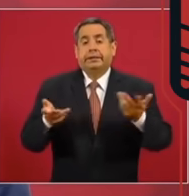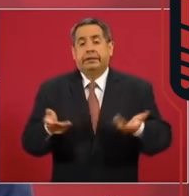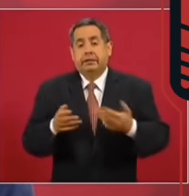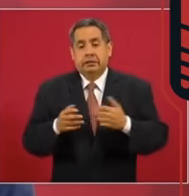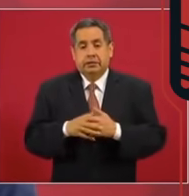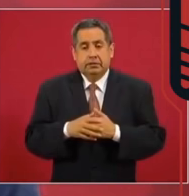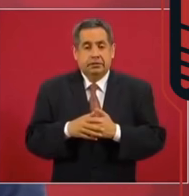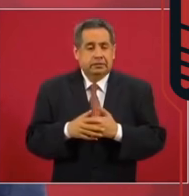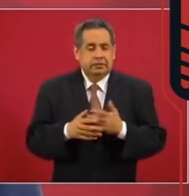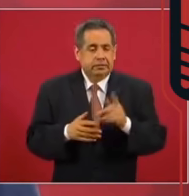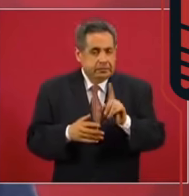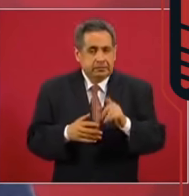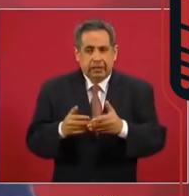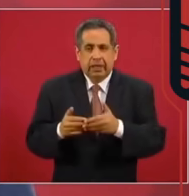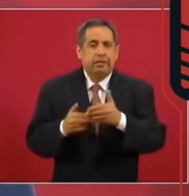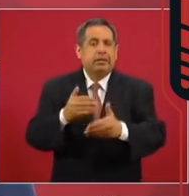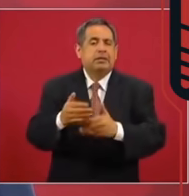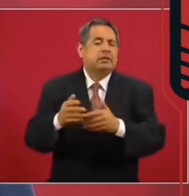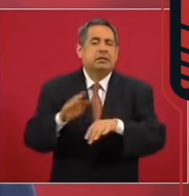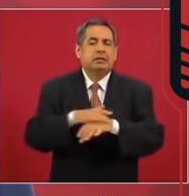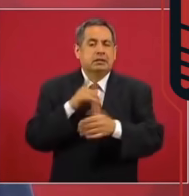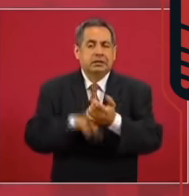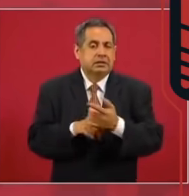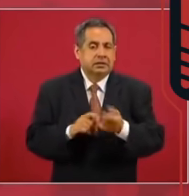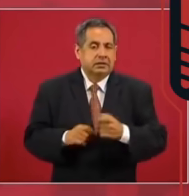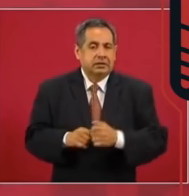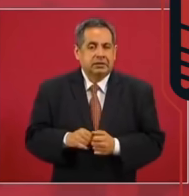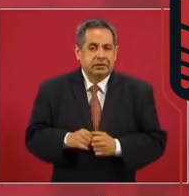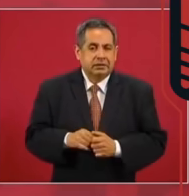pues fue un avance porque ya es